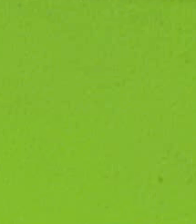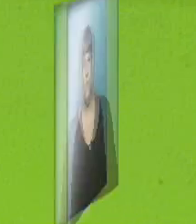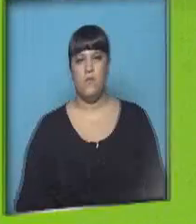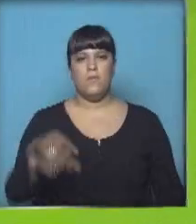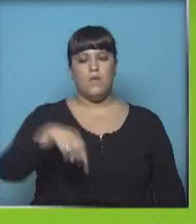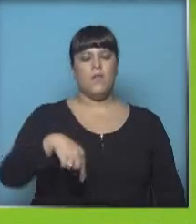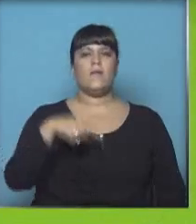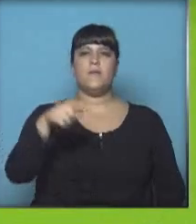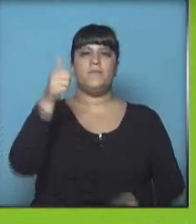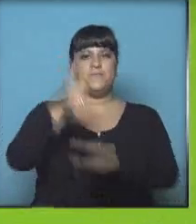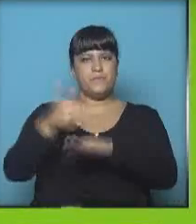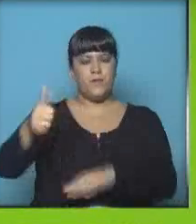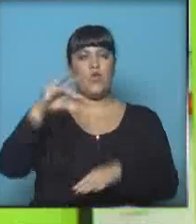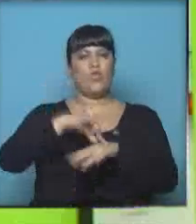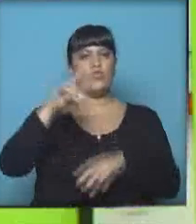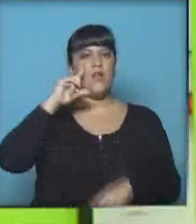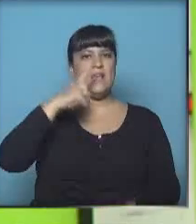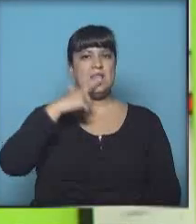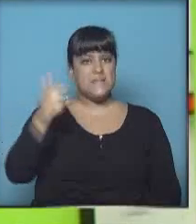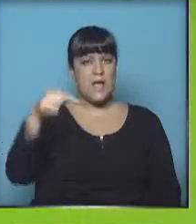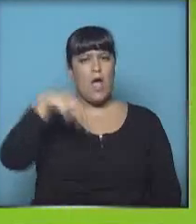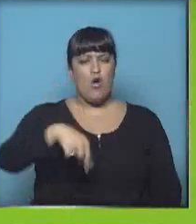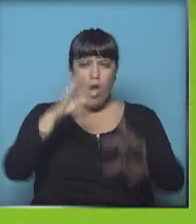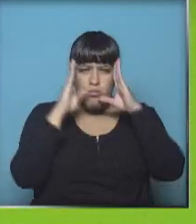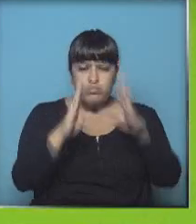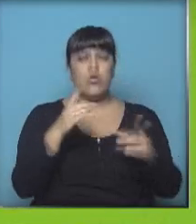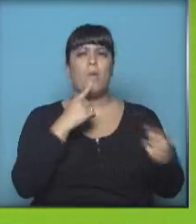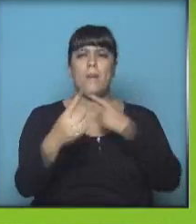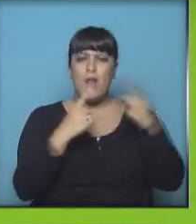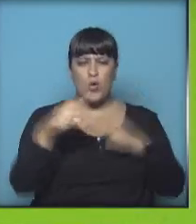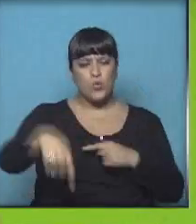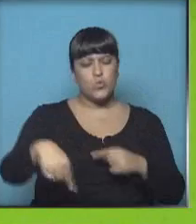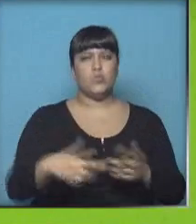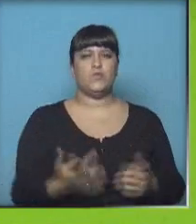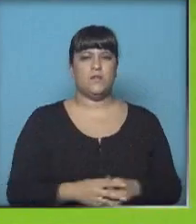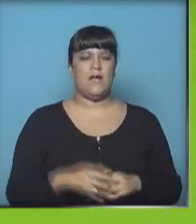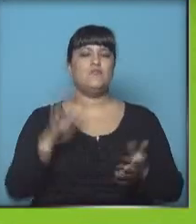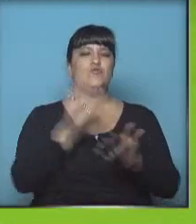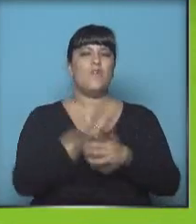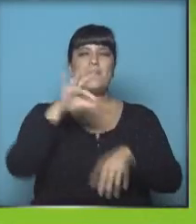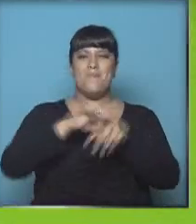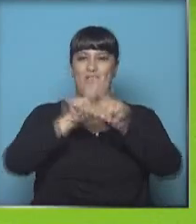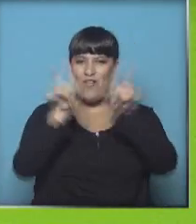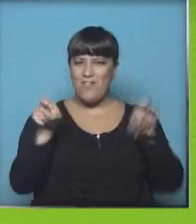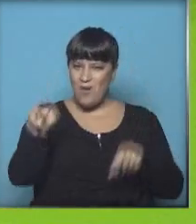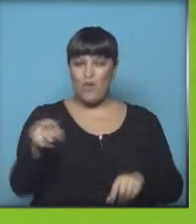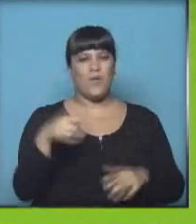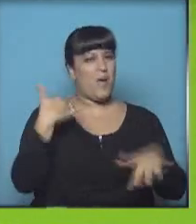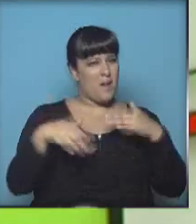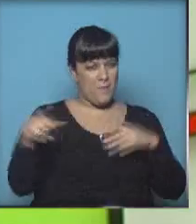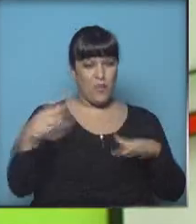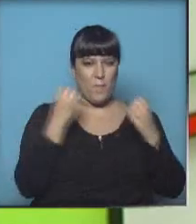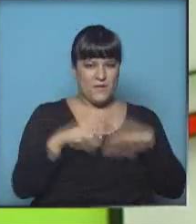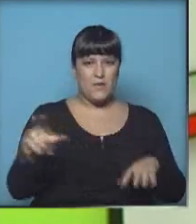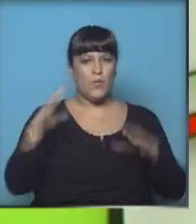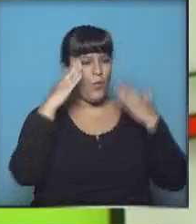Bueno, y aquí estamos con la doctora Isa. Vamos a ir de lleno con todas las preguntas que en este consultorio ginecológico vamos a empezar rápidamente. ¿Cómo le va, Karina? ¿Qué tal?